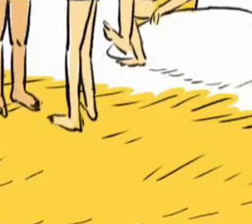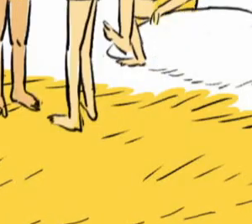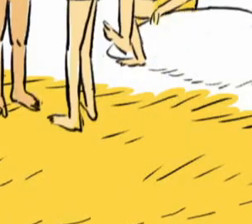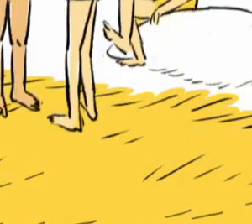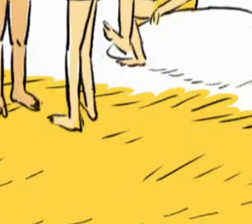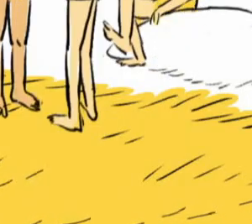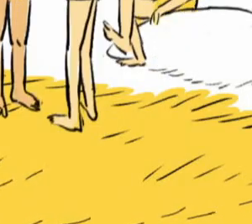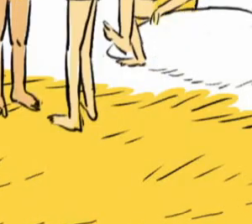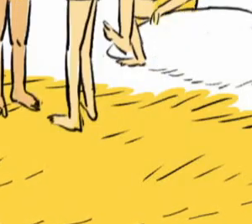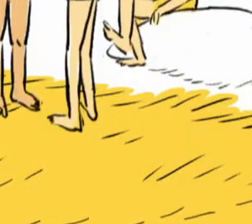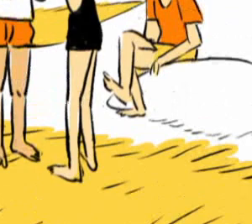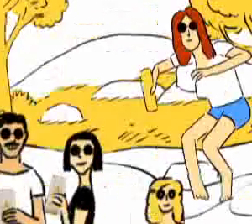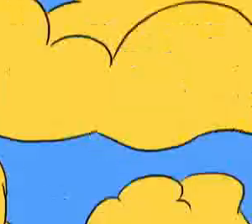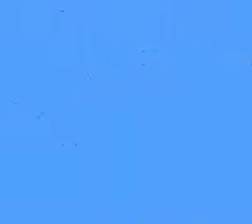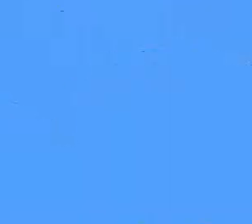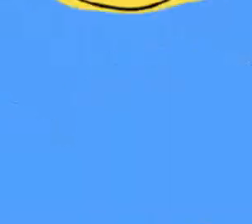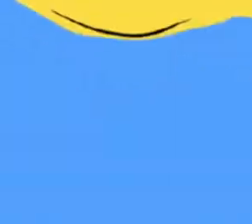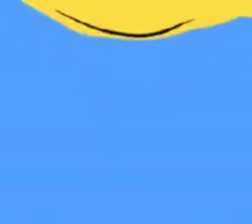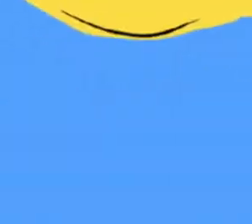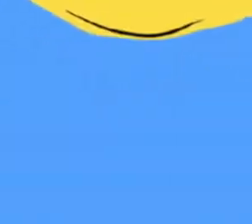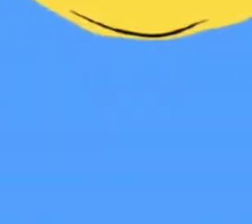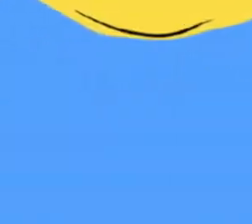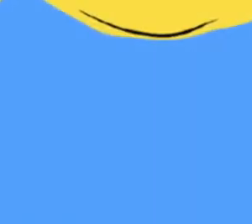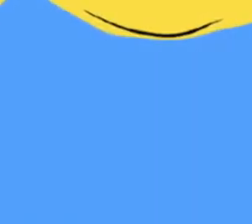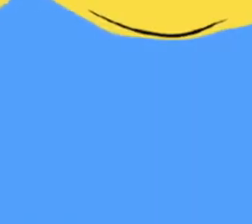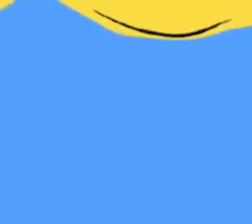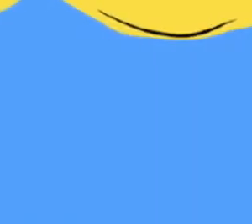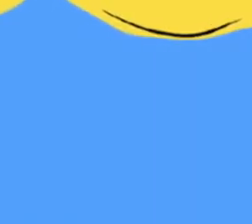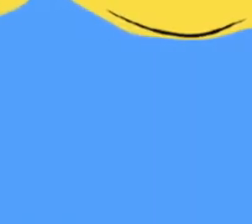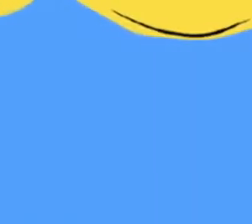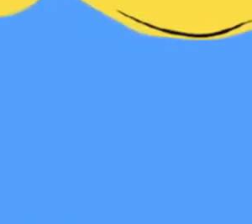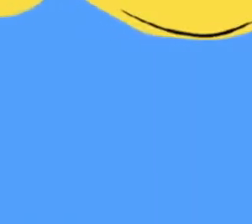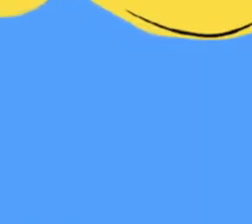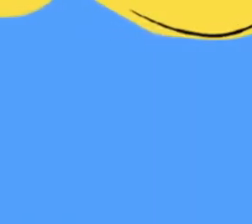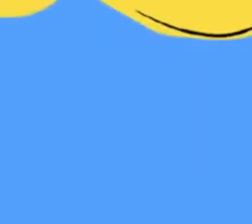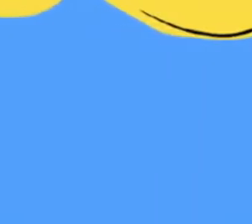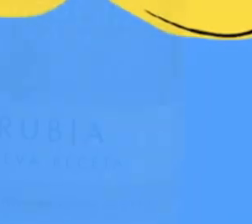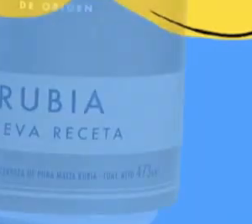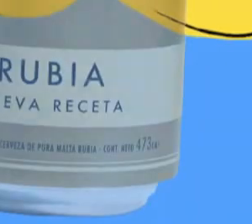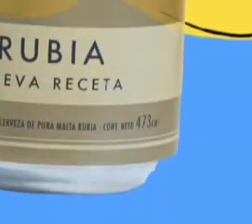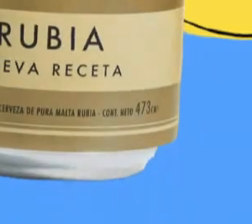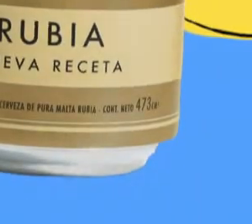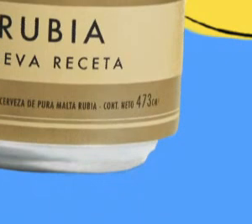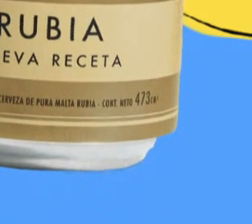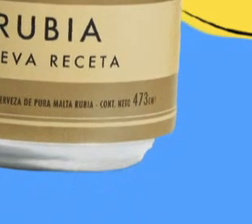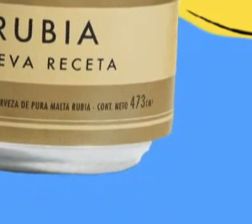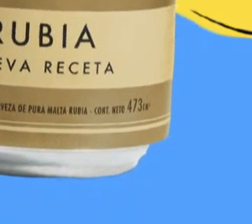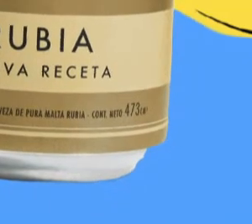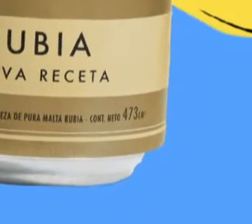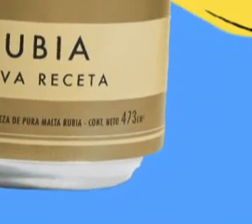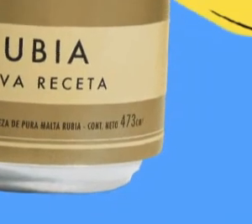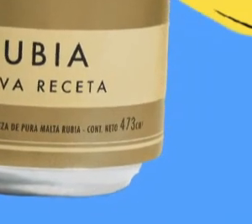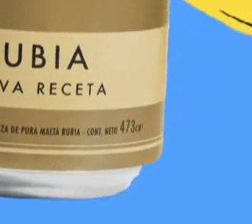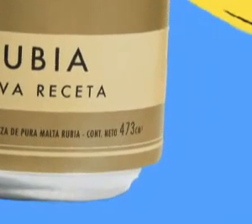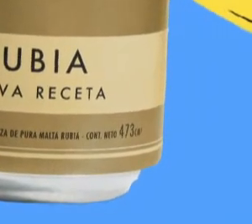nada. Bueno, te lo voy a contar haciendo voz de locutor. Aproveche este gestito de oro para su bolsillo. Comprando cualquier Andes Origen rubia, lleve la segunda a un